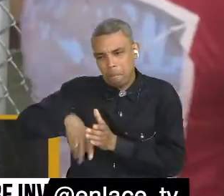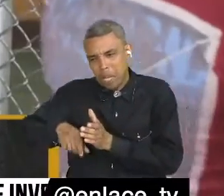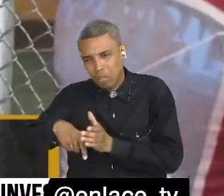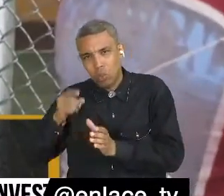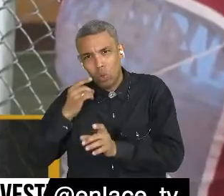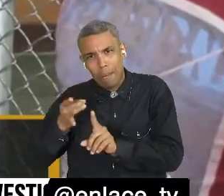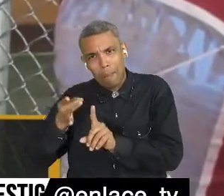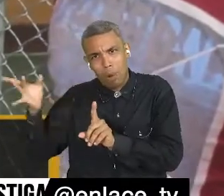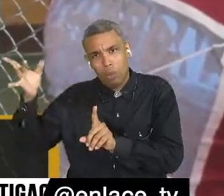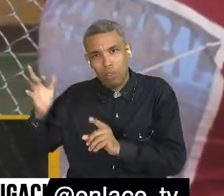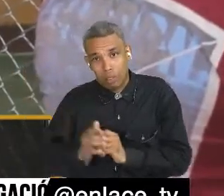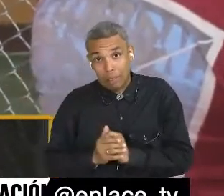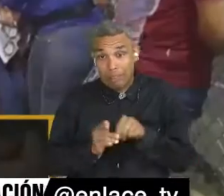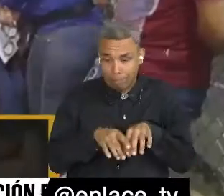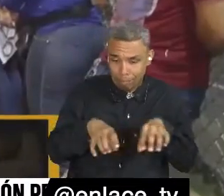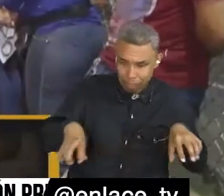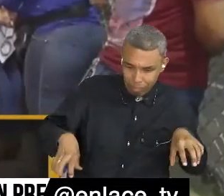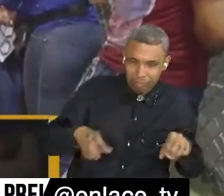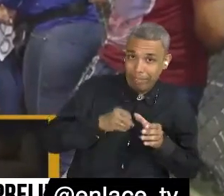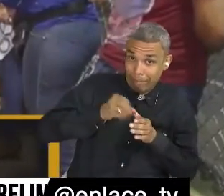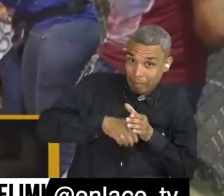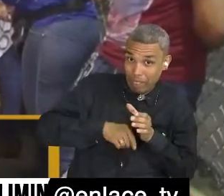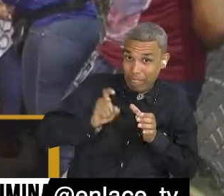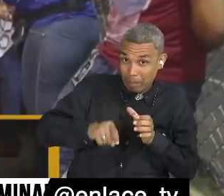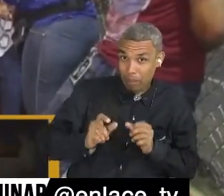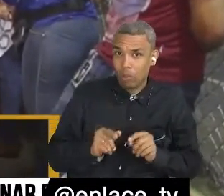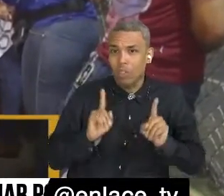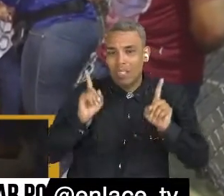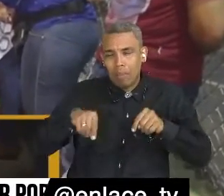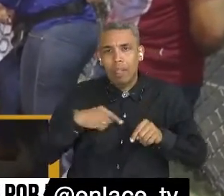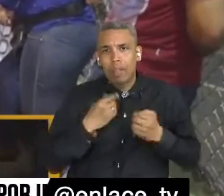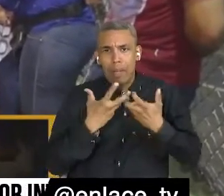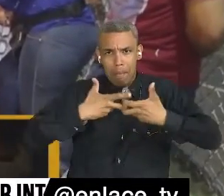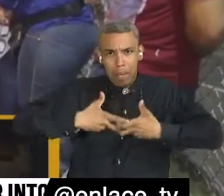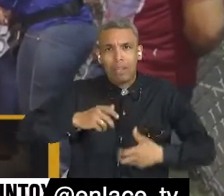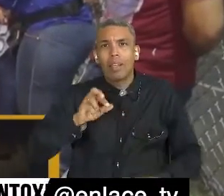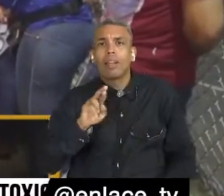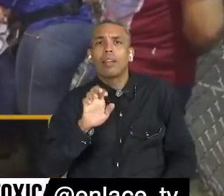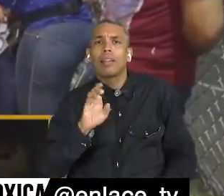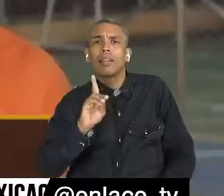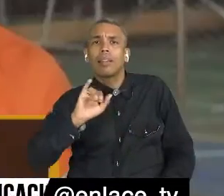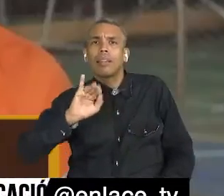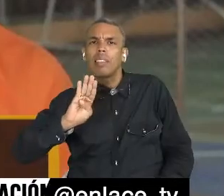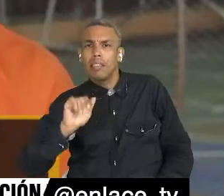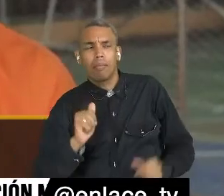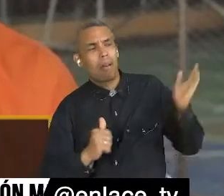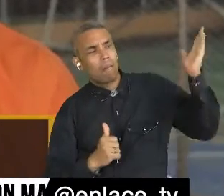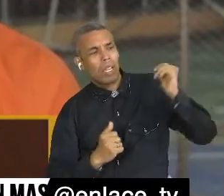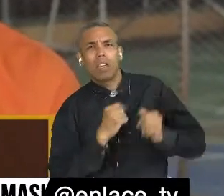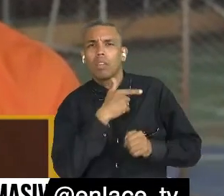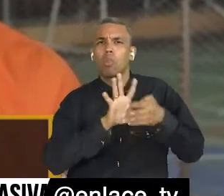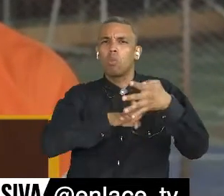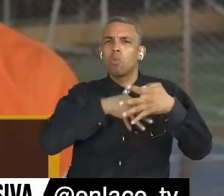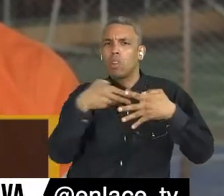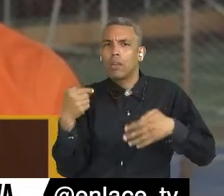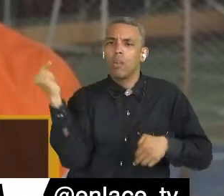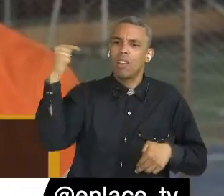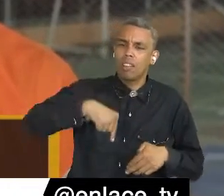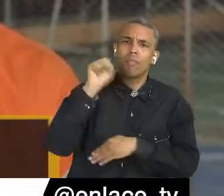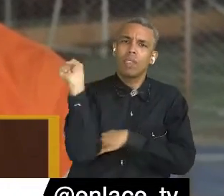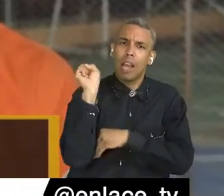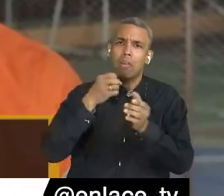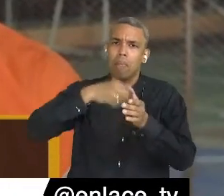disminuimos nuestros residuos, y también citamos a Rediva para que Rediva también socialice las rutas y los horarios para que la gente